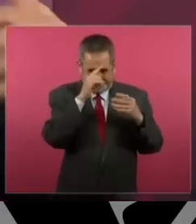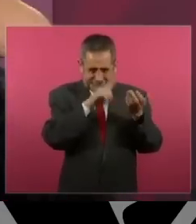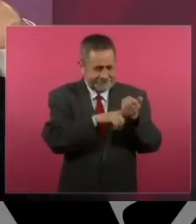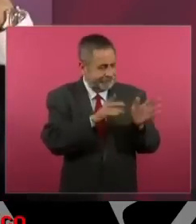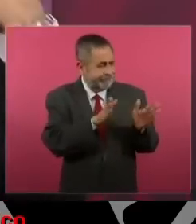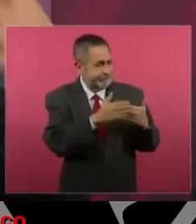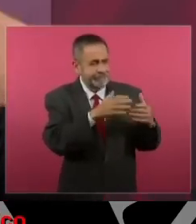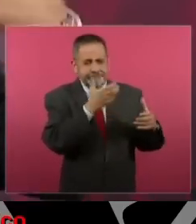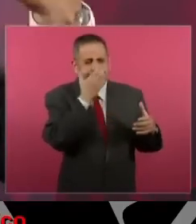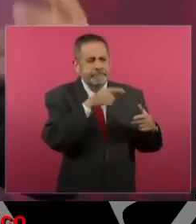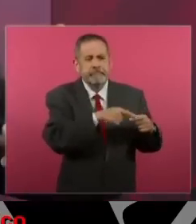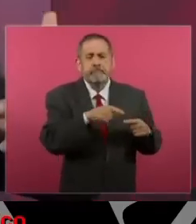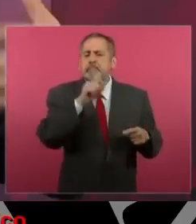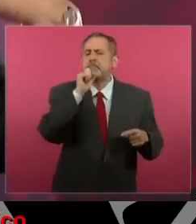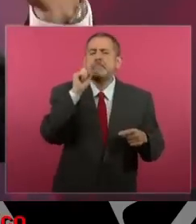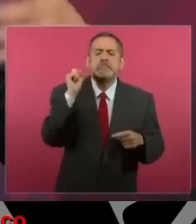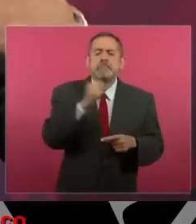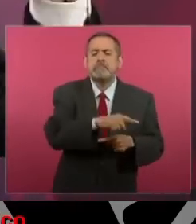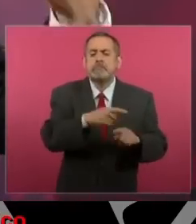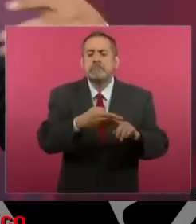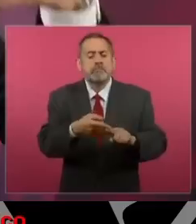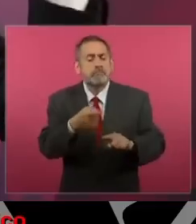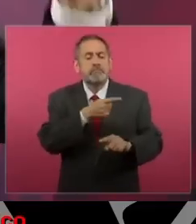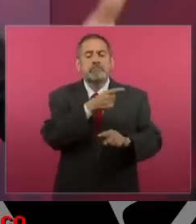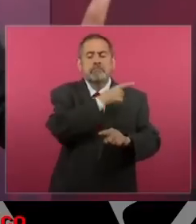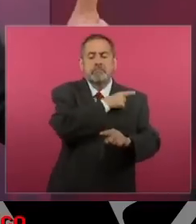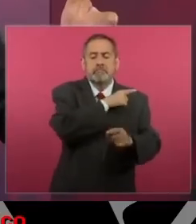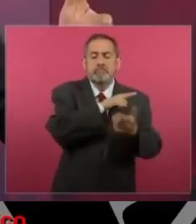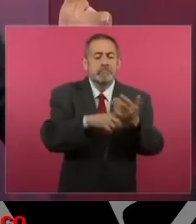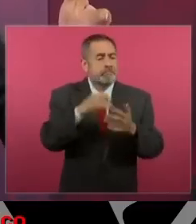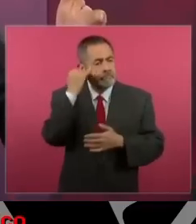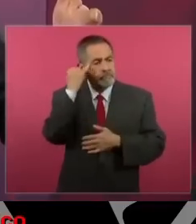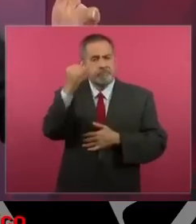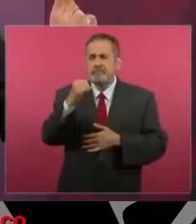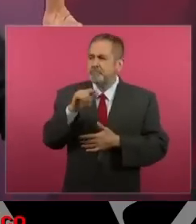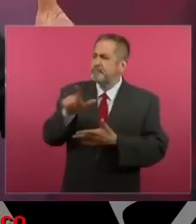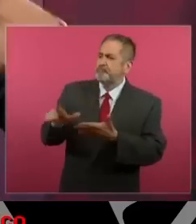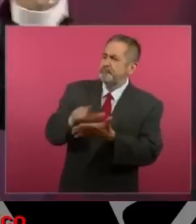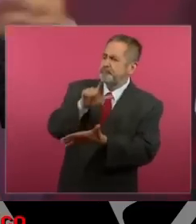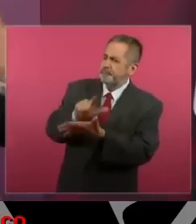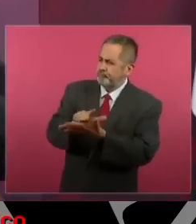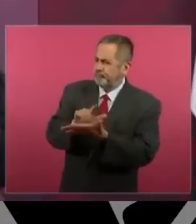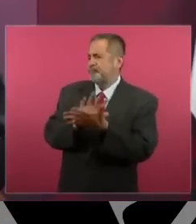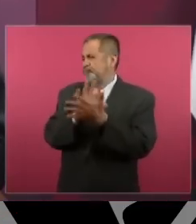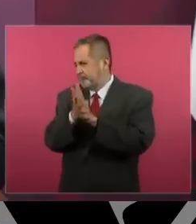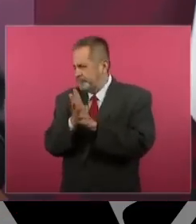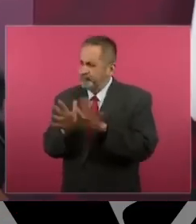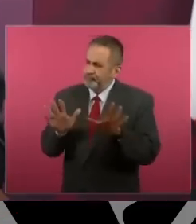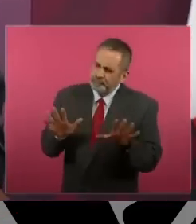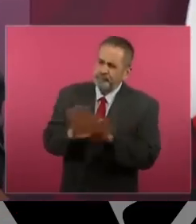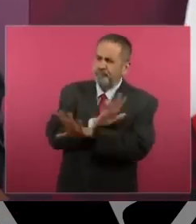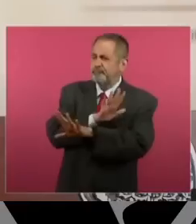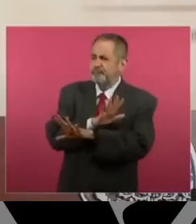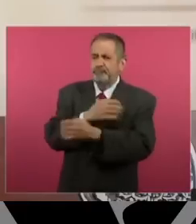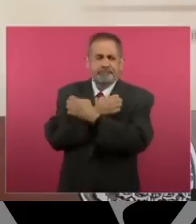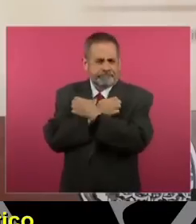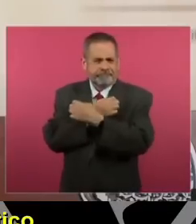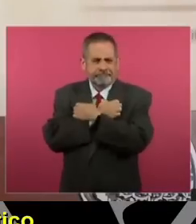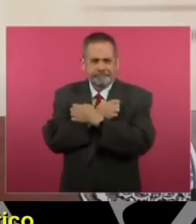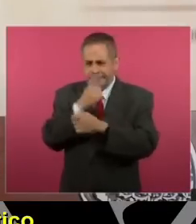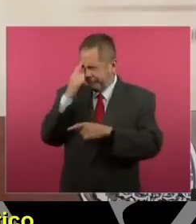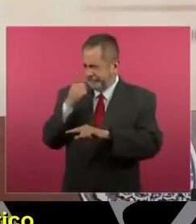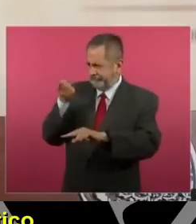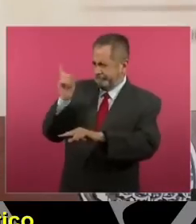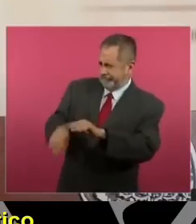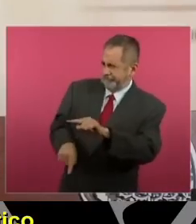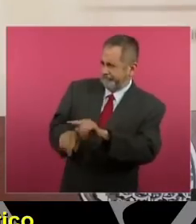cuando querían imponer la llamada reforma educativa para avanzar en la privatización